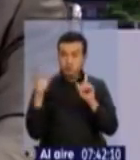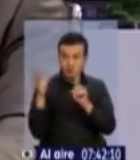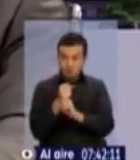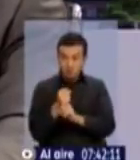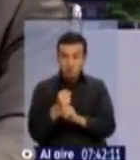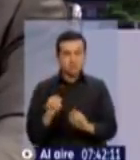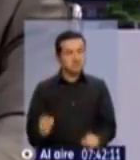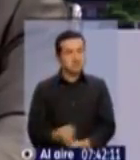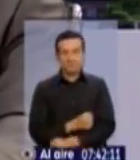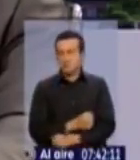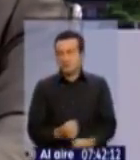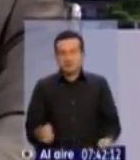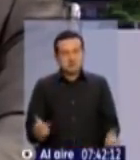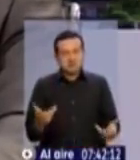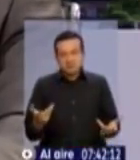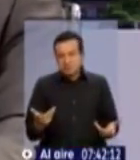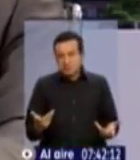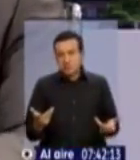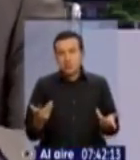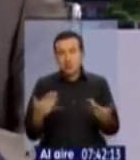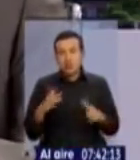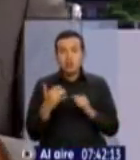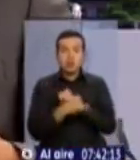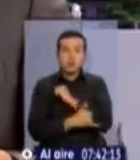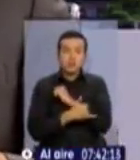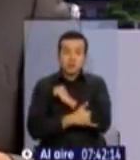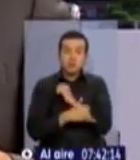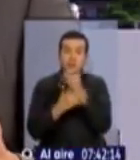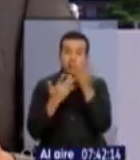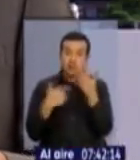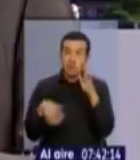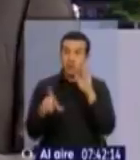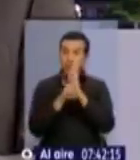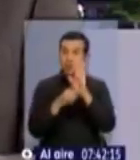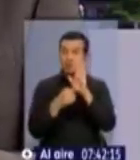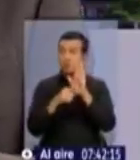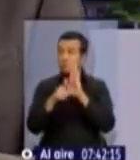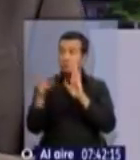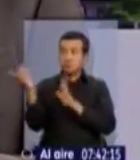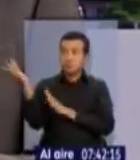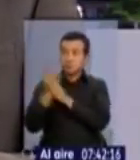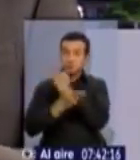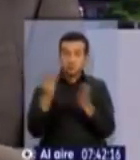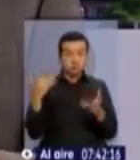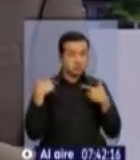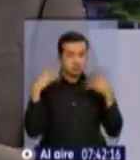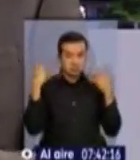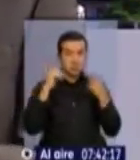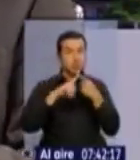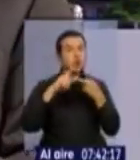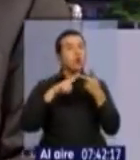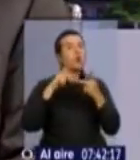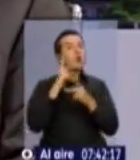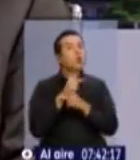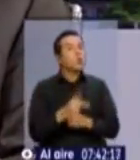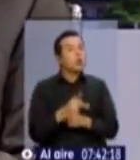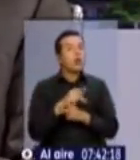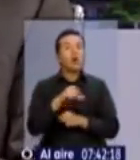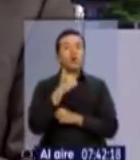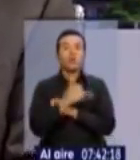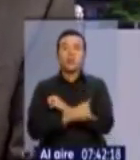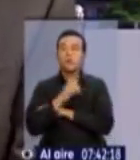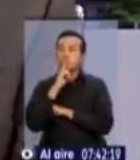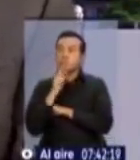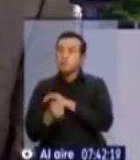las plantas tenido países donde a pesar de tener la ley no has tenido éxito segundo cuidado y atraemos capitales no ciertos reñidos con elementos